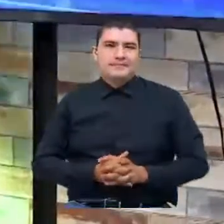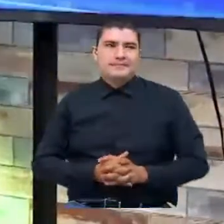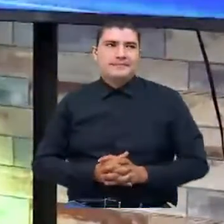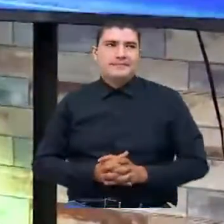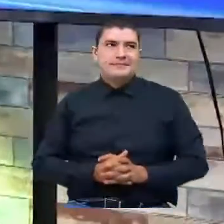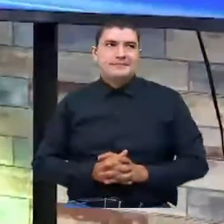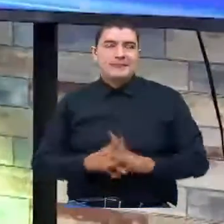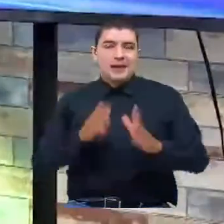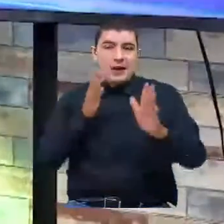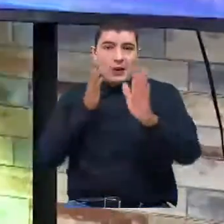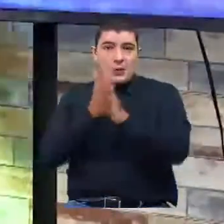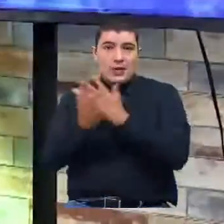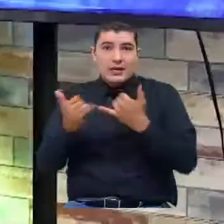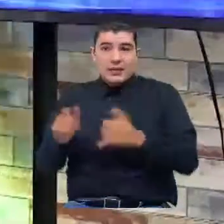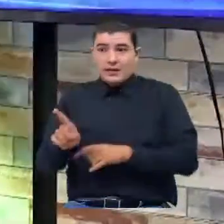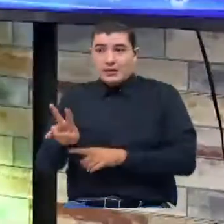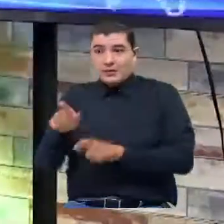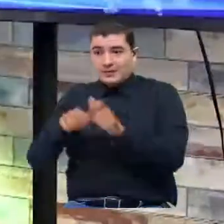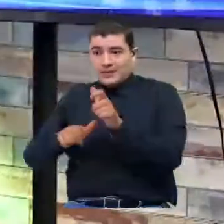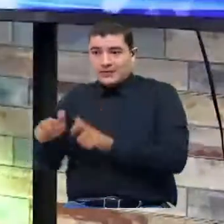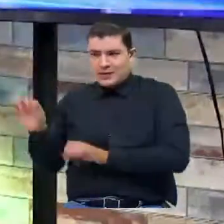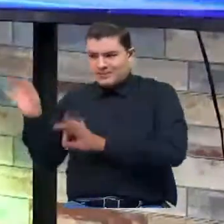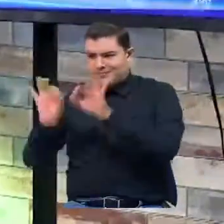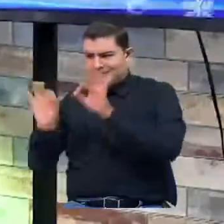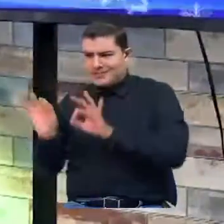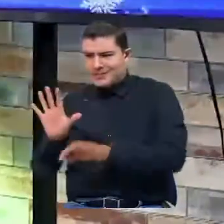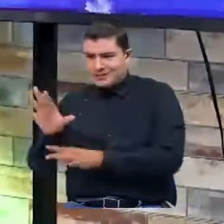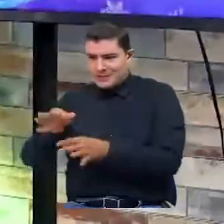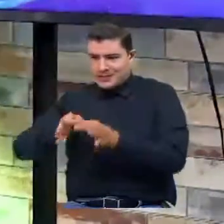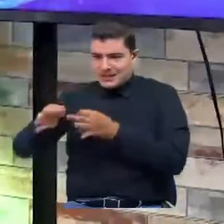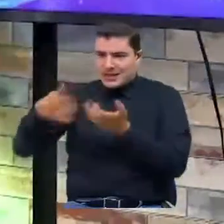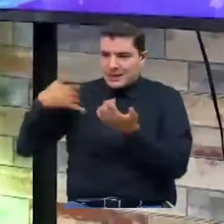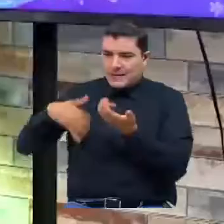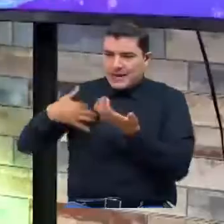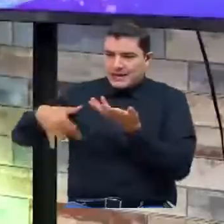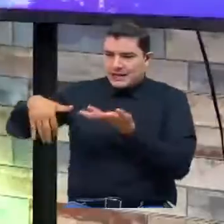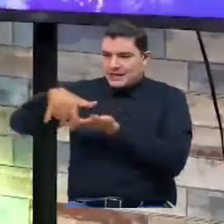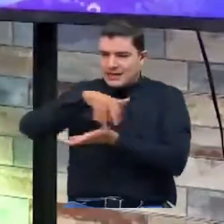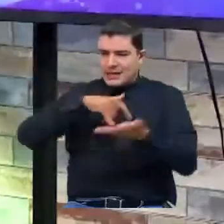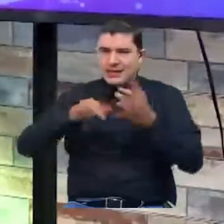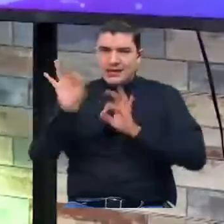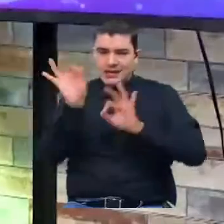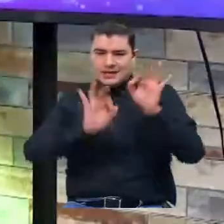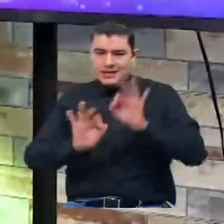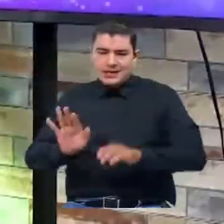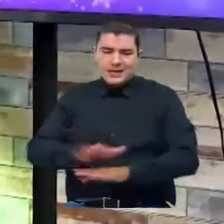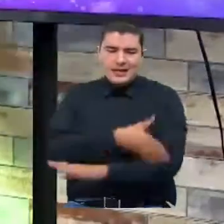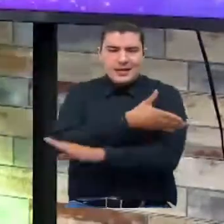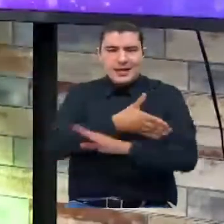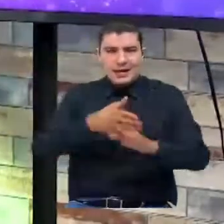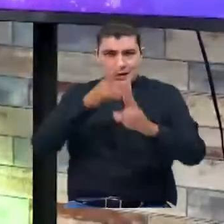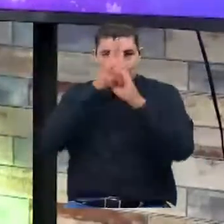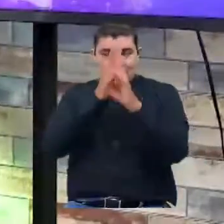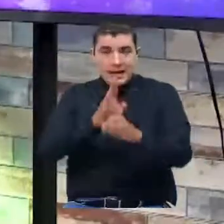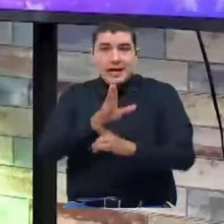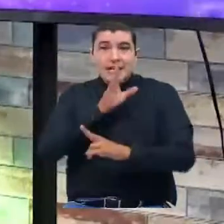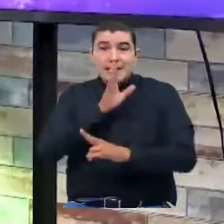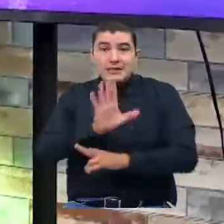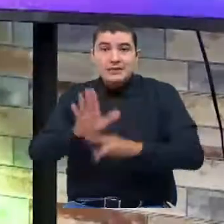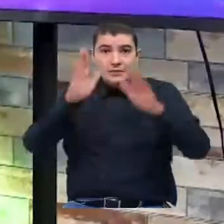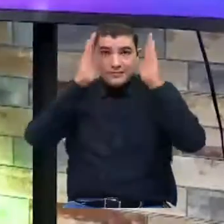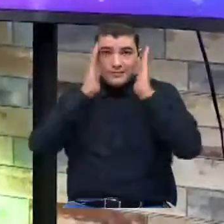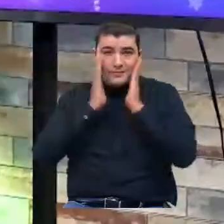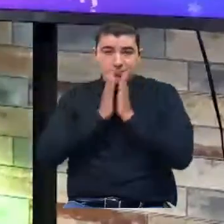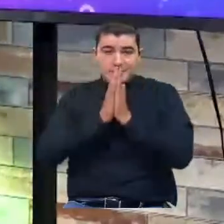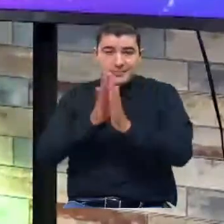Primero les cuento que una docena de artistas se preparan en Vélez Santander para realizar un concierto en homenaje a la patrona universal de